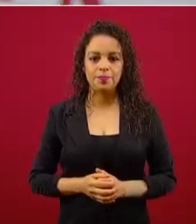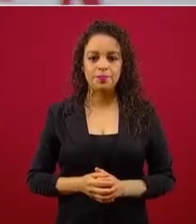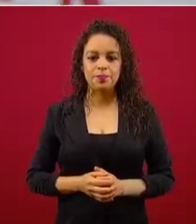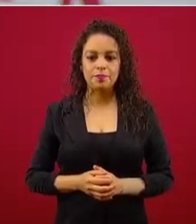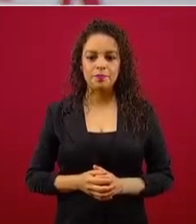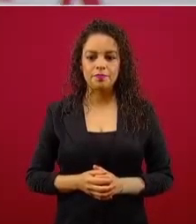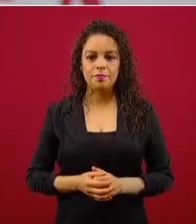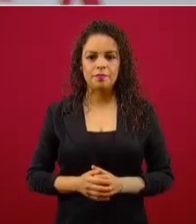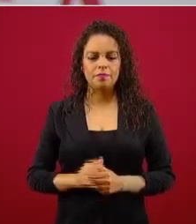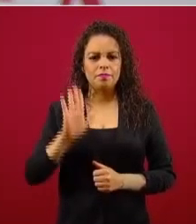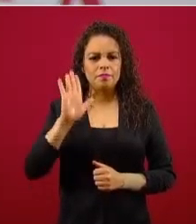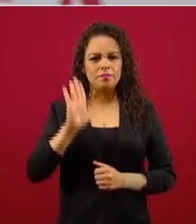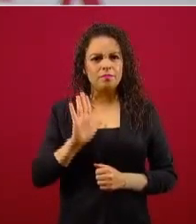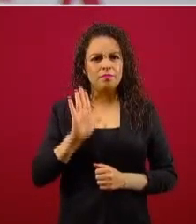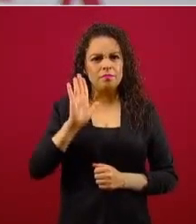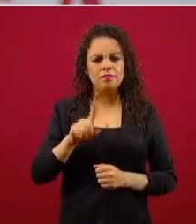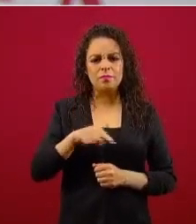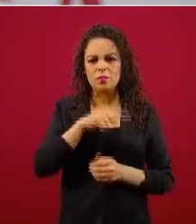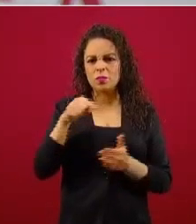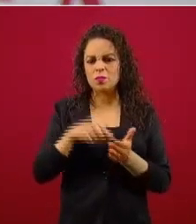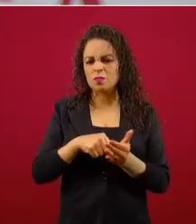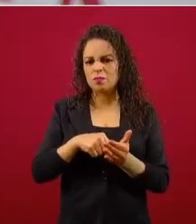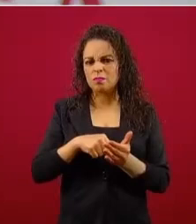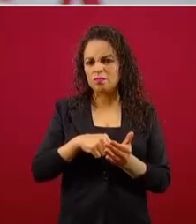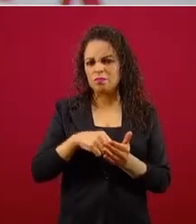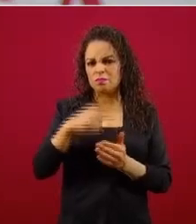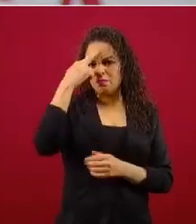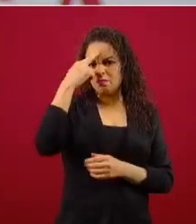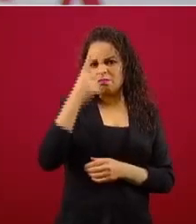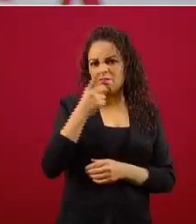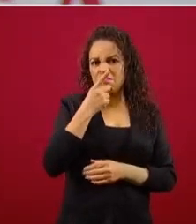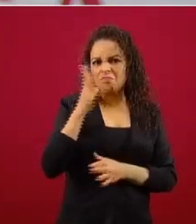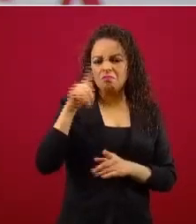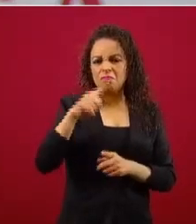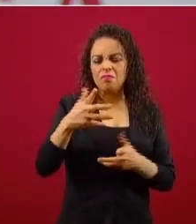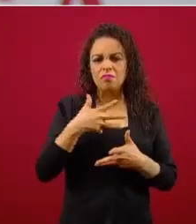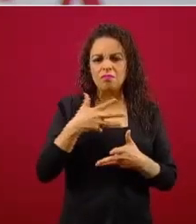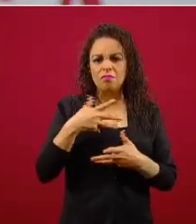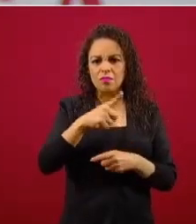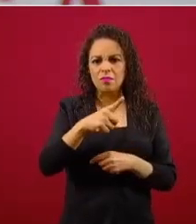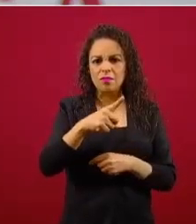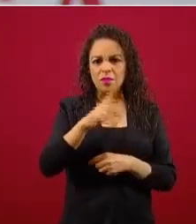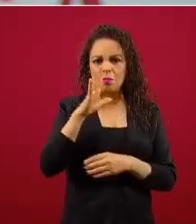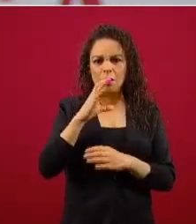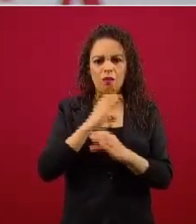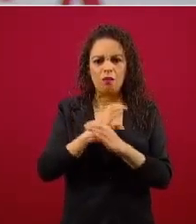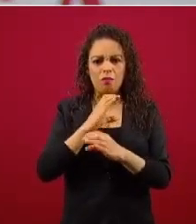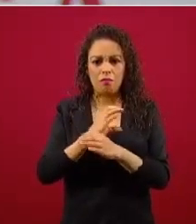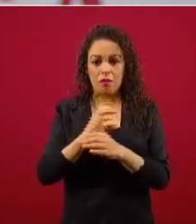creo que de República Dominicana, ¿no?, como si fuesen de México,